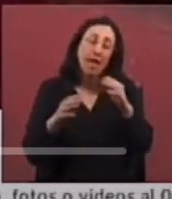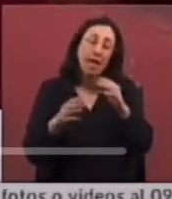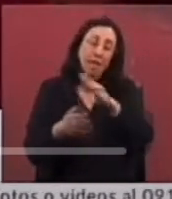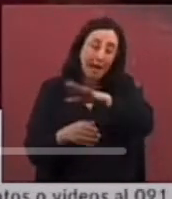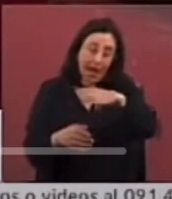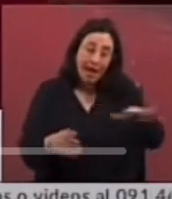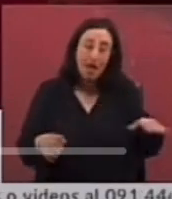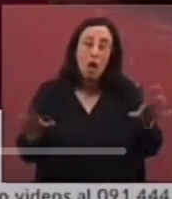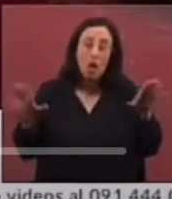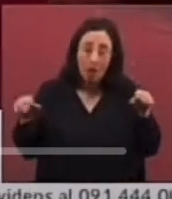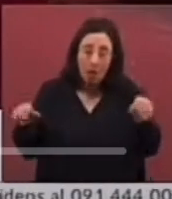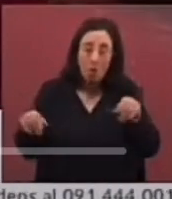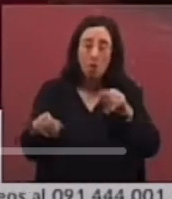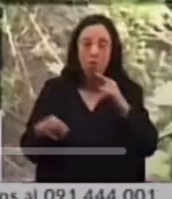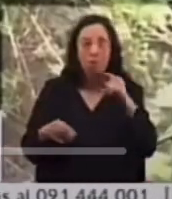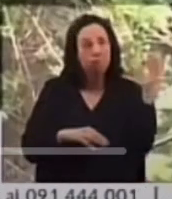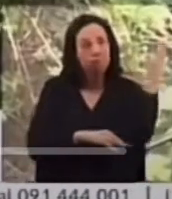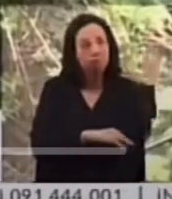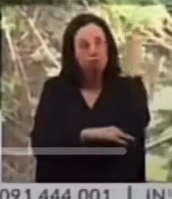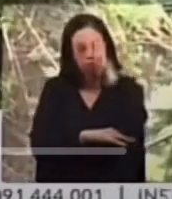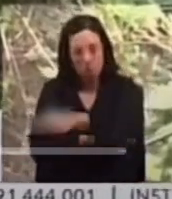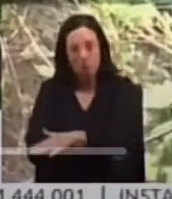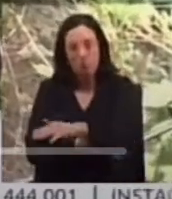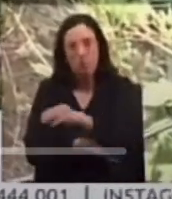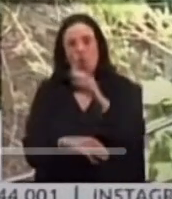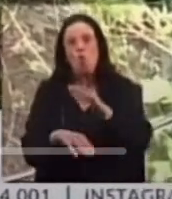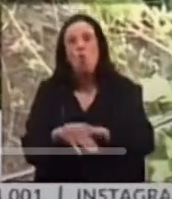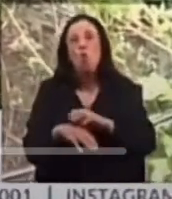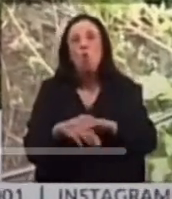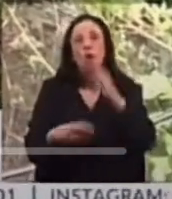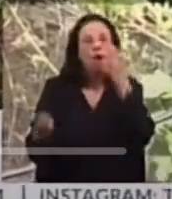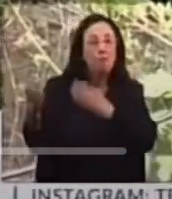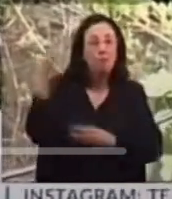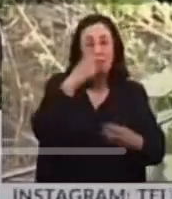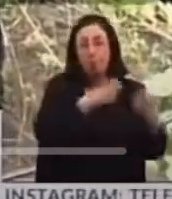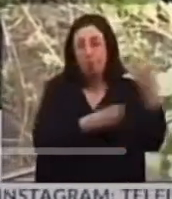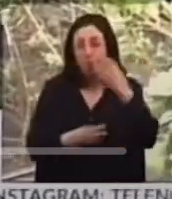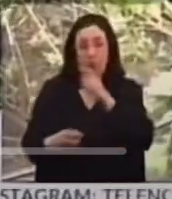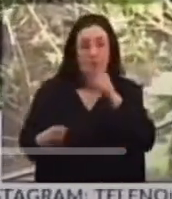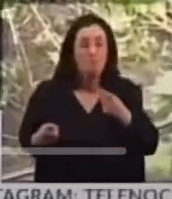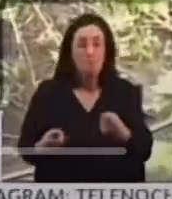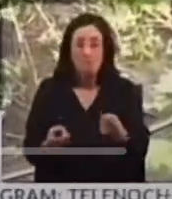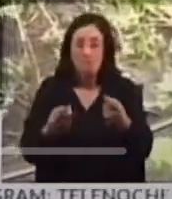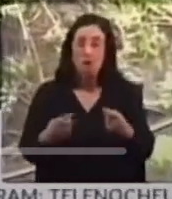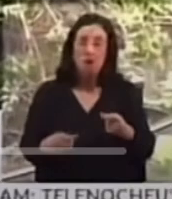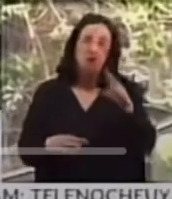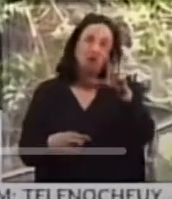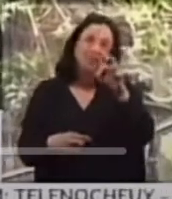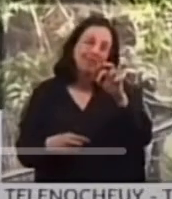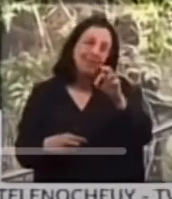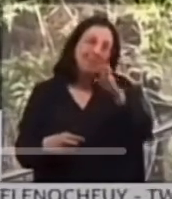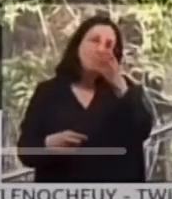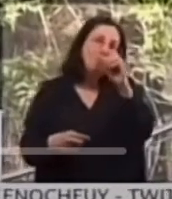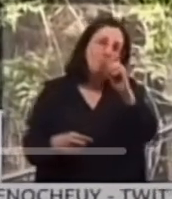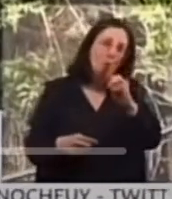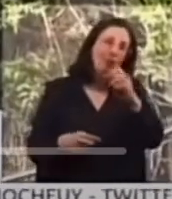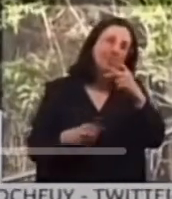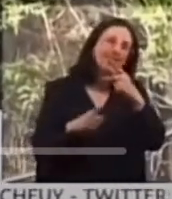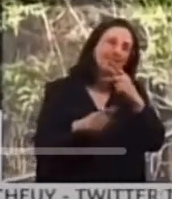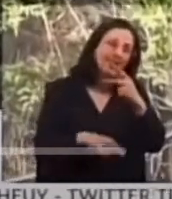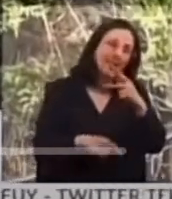de caer otro pino como consecuencia de los vientos. Tenemos rachas entre los 30 y los 40